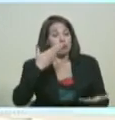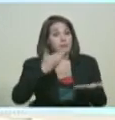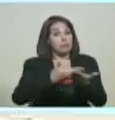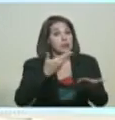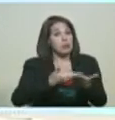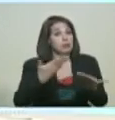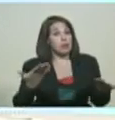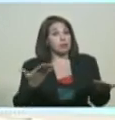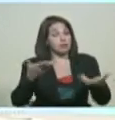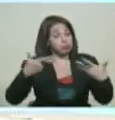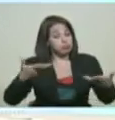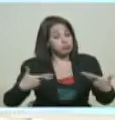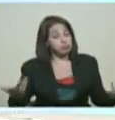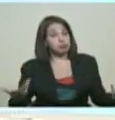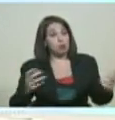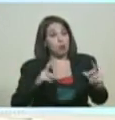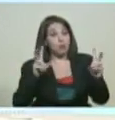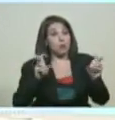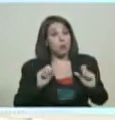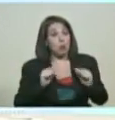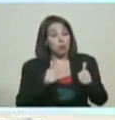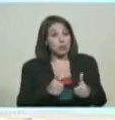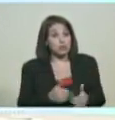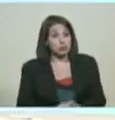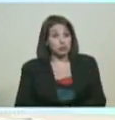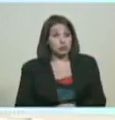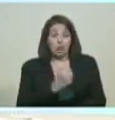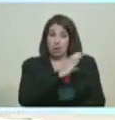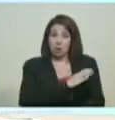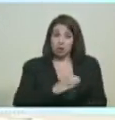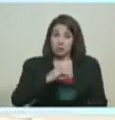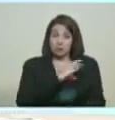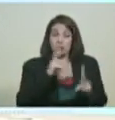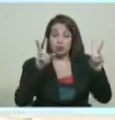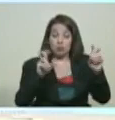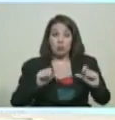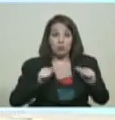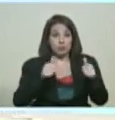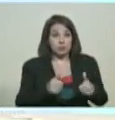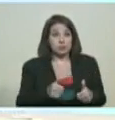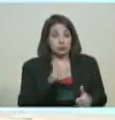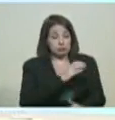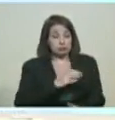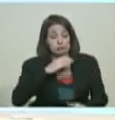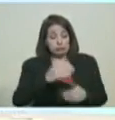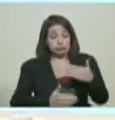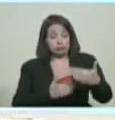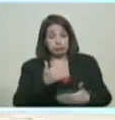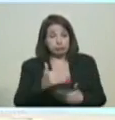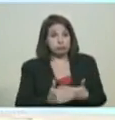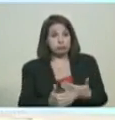comienzo el nuevo comienzo de la comisión del nuevo comienzo la comisión programática